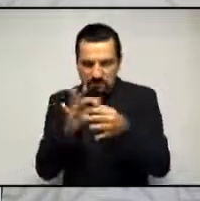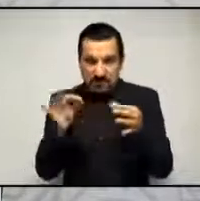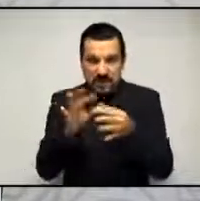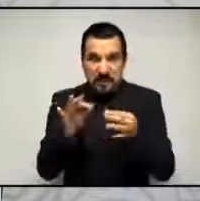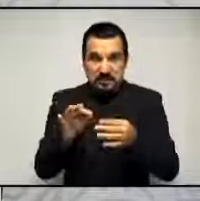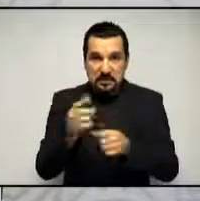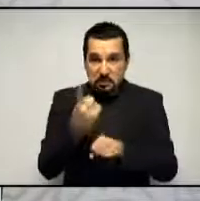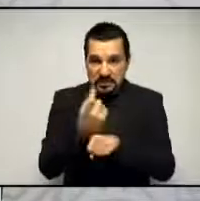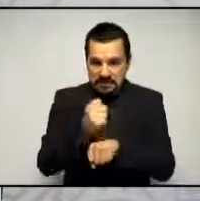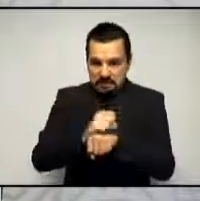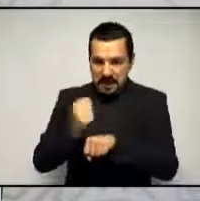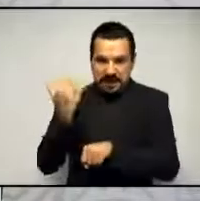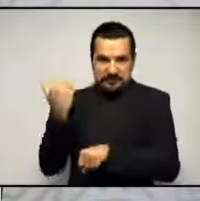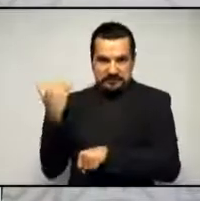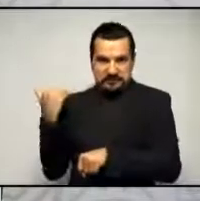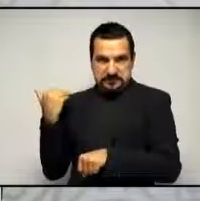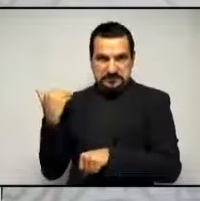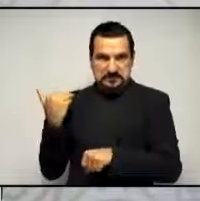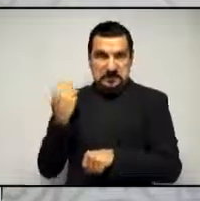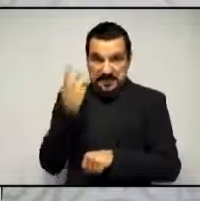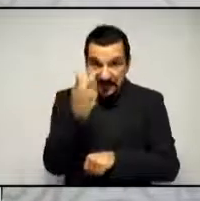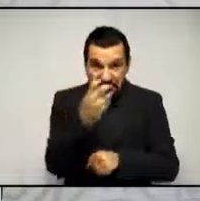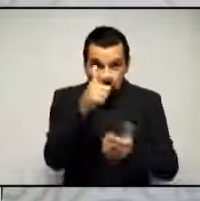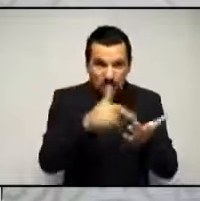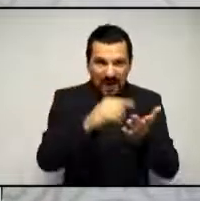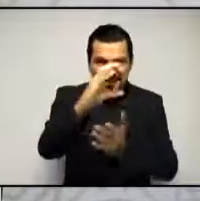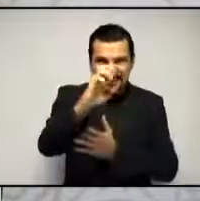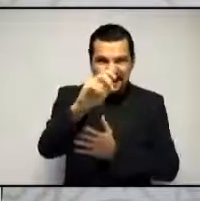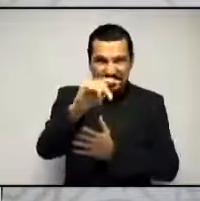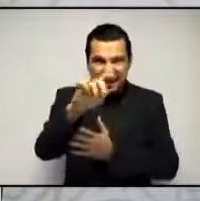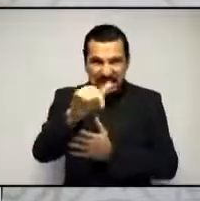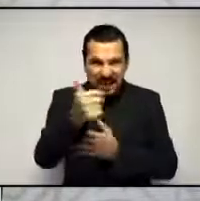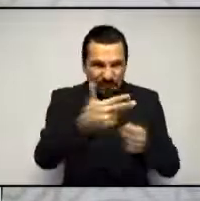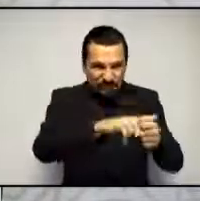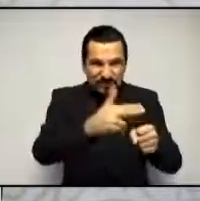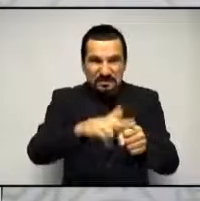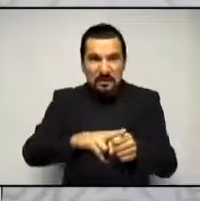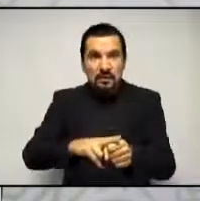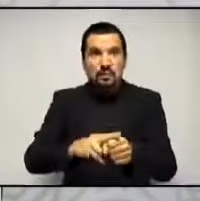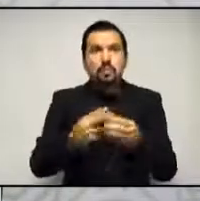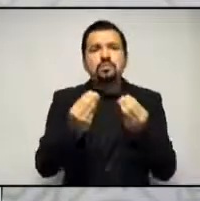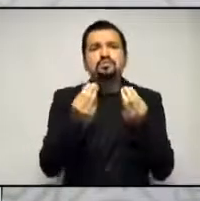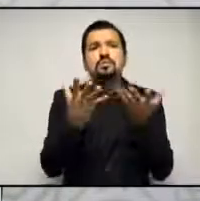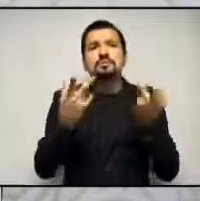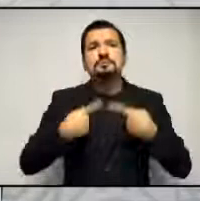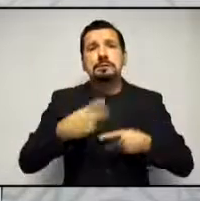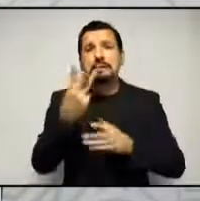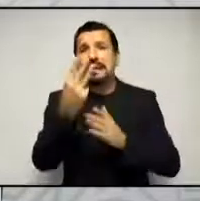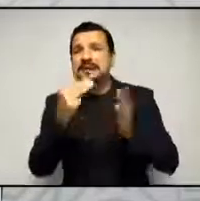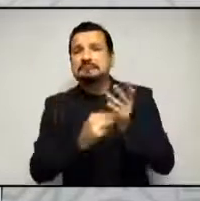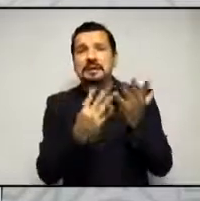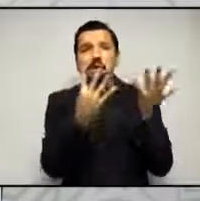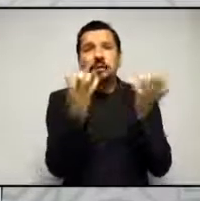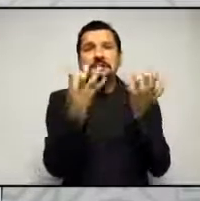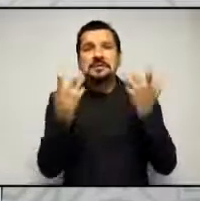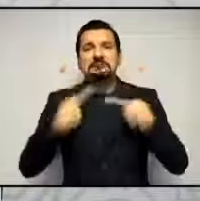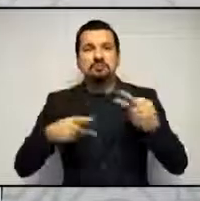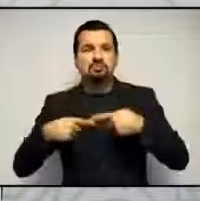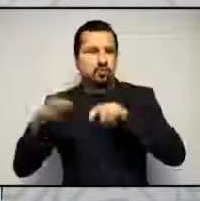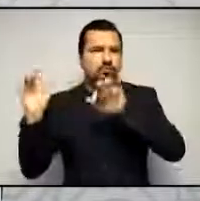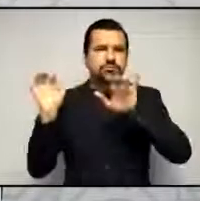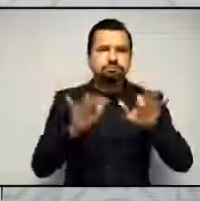última semana estos estos centros centinelas atendieron a más de tres mil 900 personas